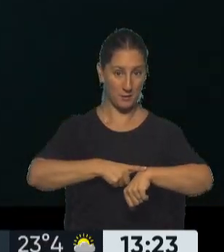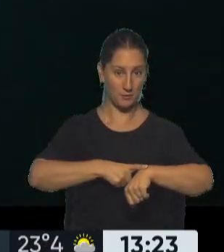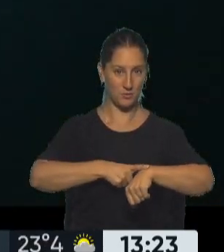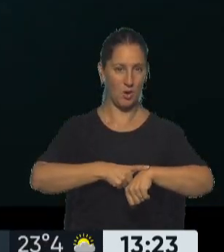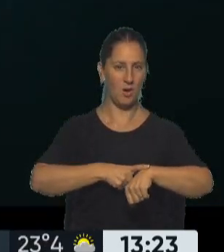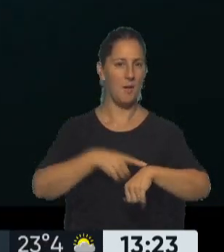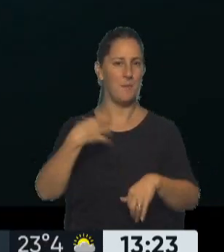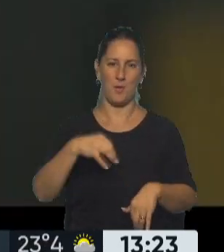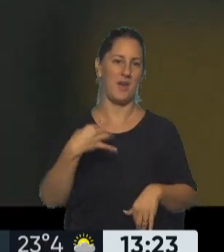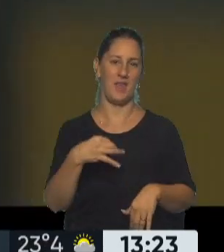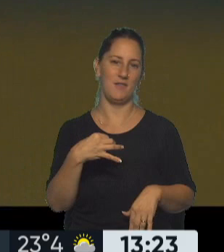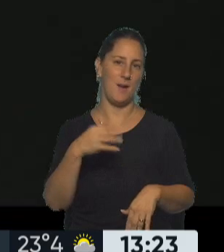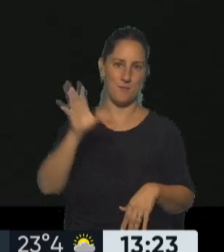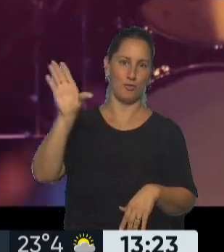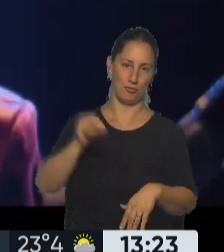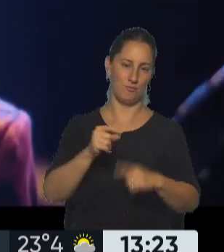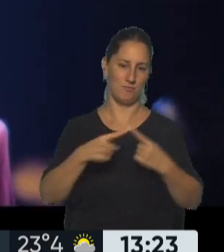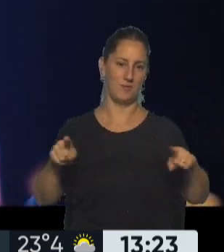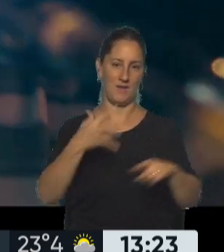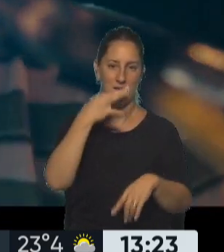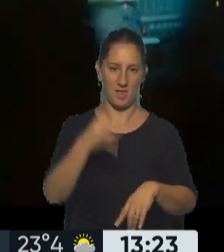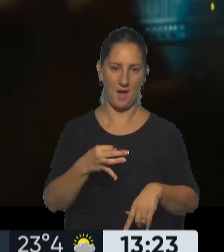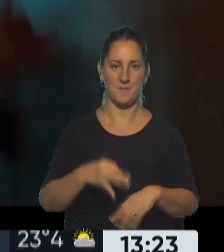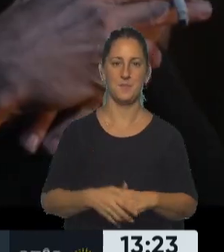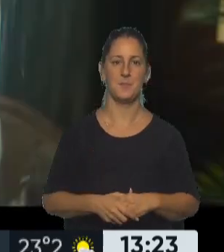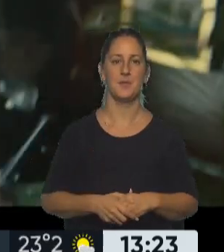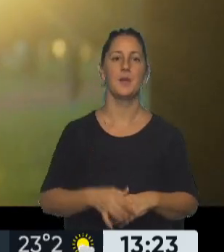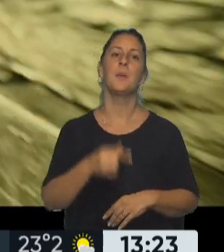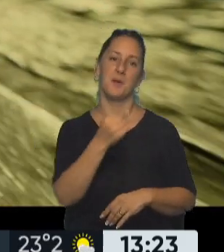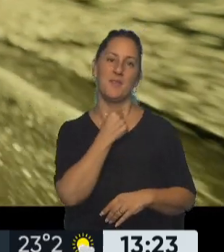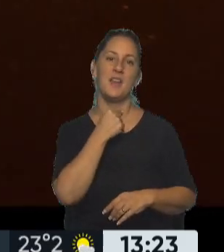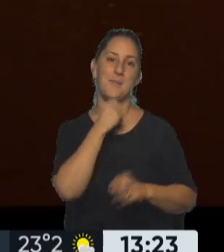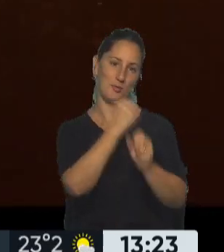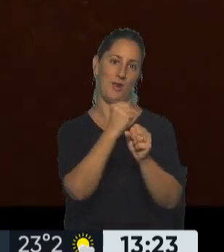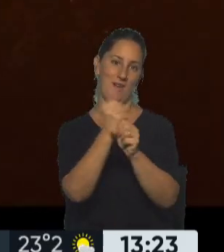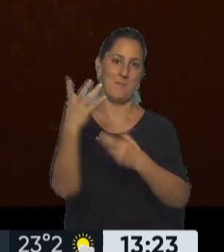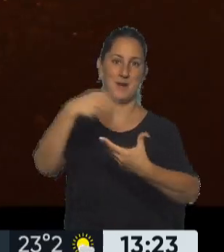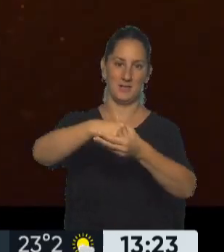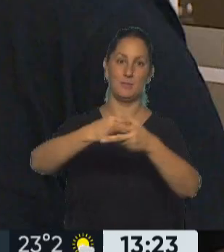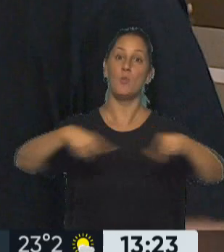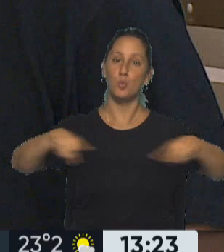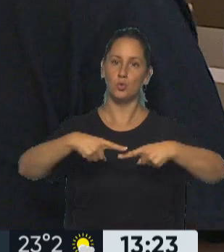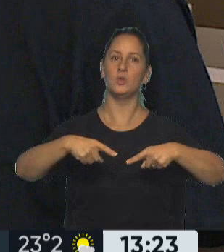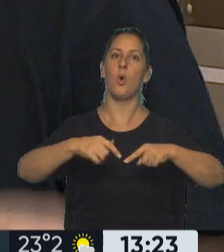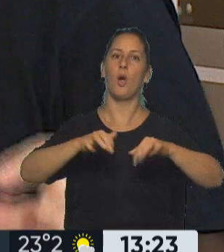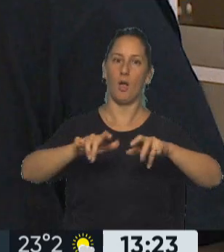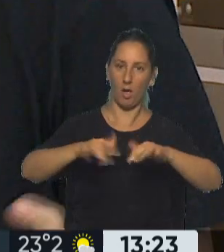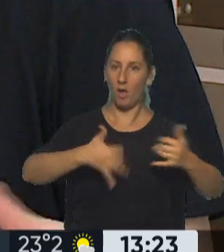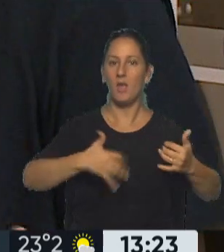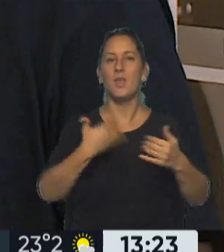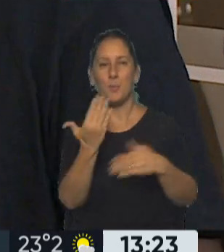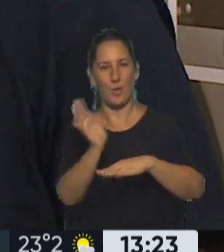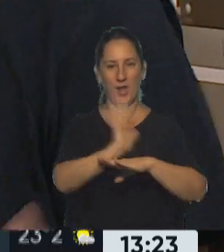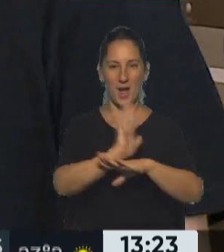teníamos que tener como un registro súper real de eso. En general preferíamos trabajar con músicos que fueran a tocar bien y que pudieran actuar, digamos, para